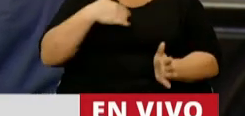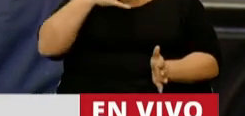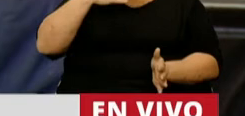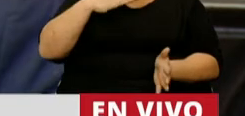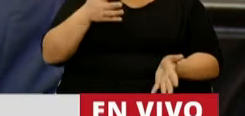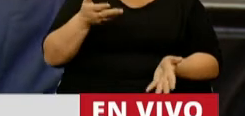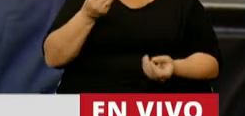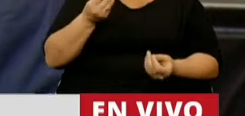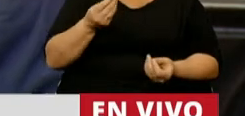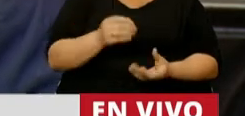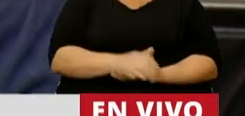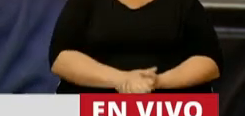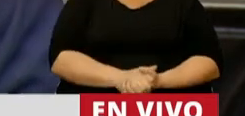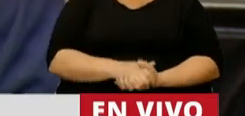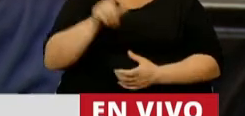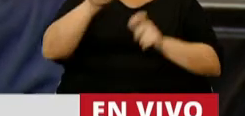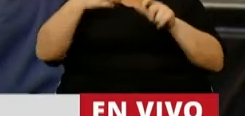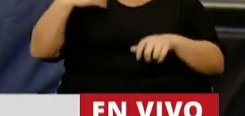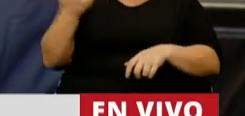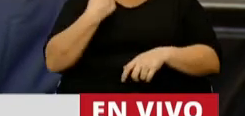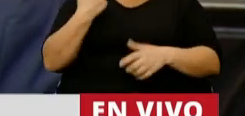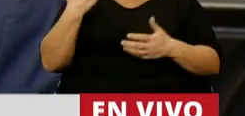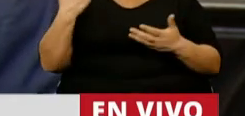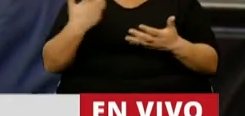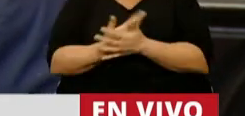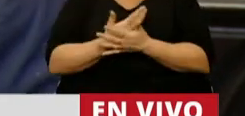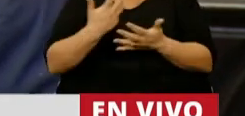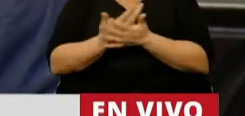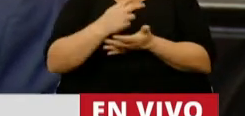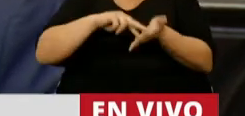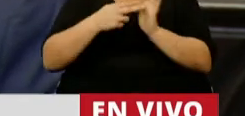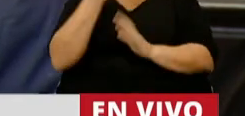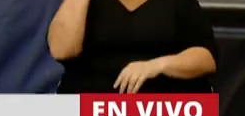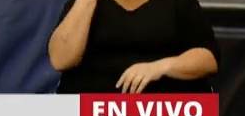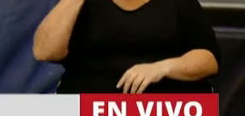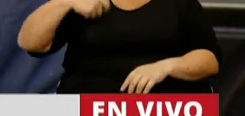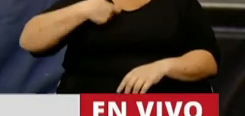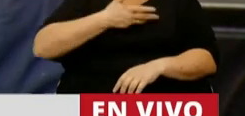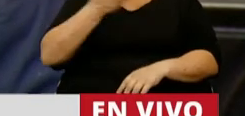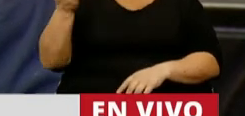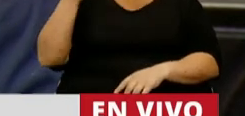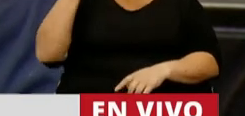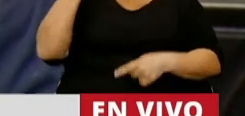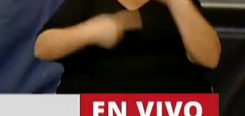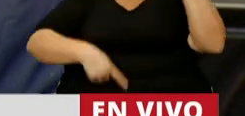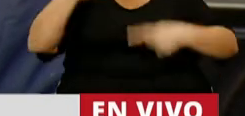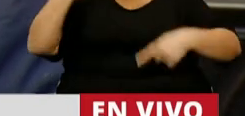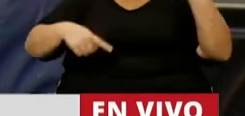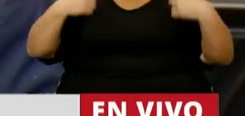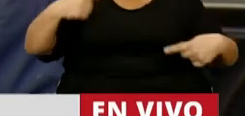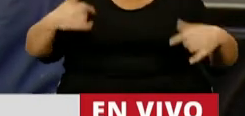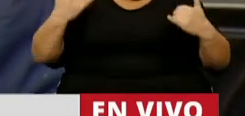entiendo porque los argentinos hemos padecido crisis económicas y sociales de todos los colores y